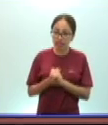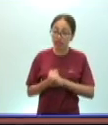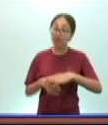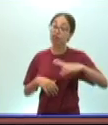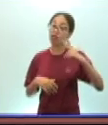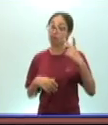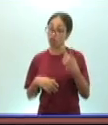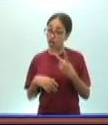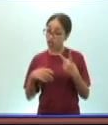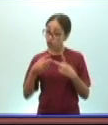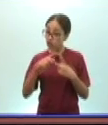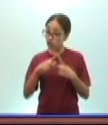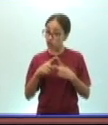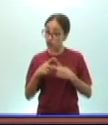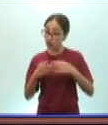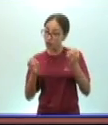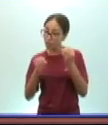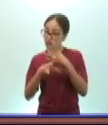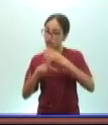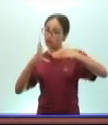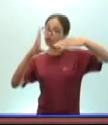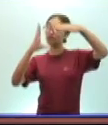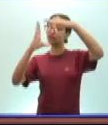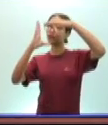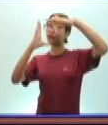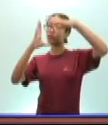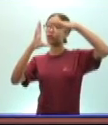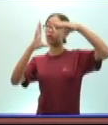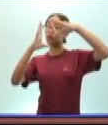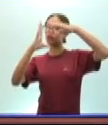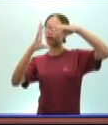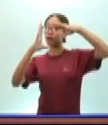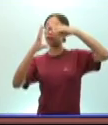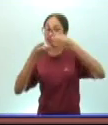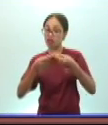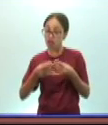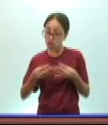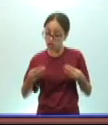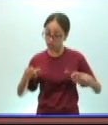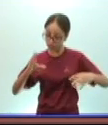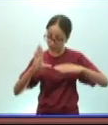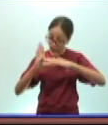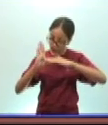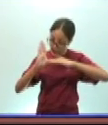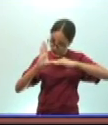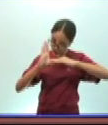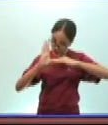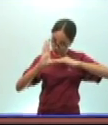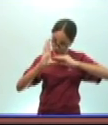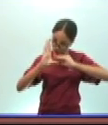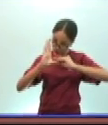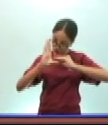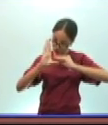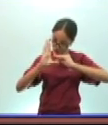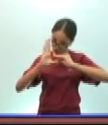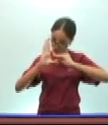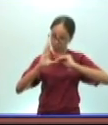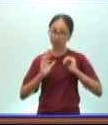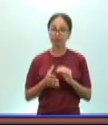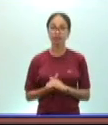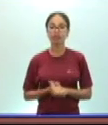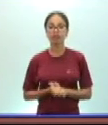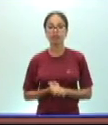de la poliespuma se quedan flotando en la superficie del líquido. Esperamos unos segundos hasta que concluya esta